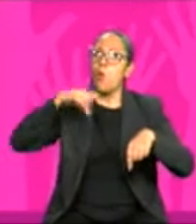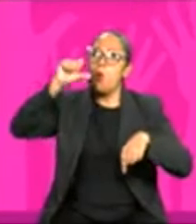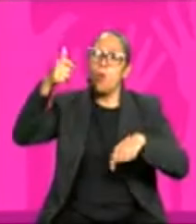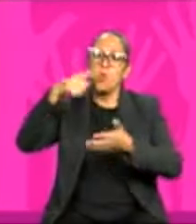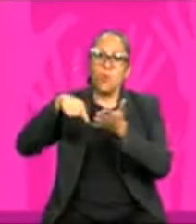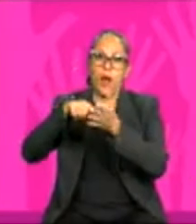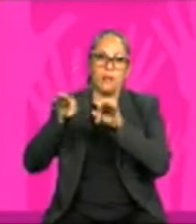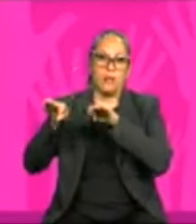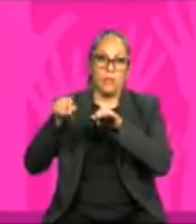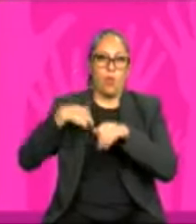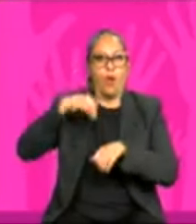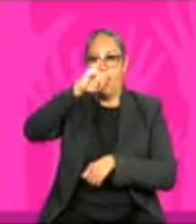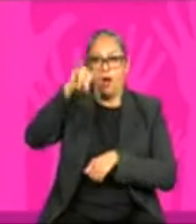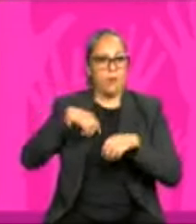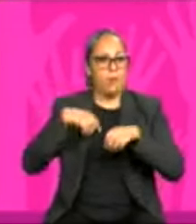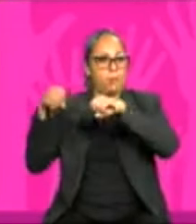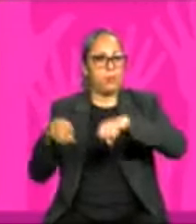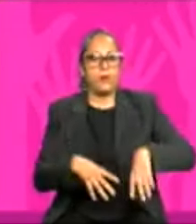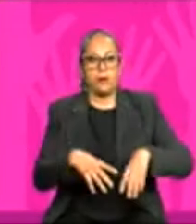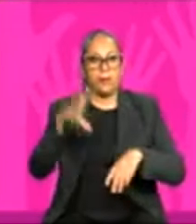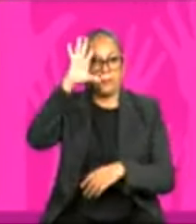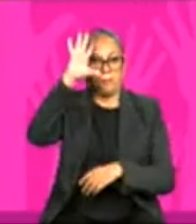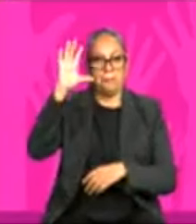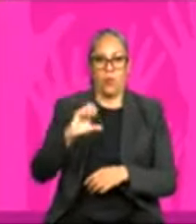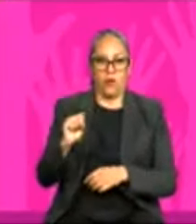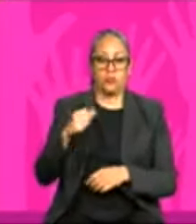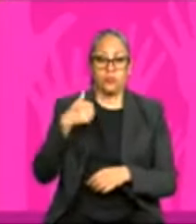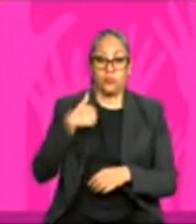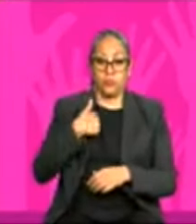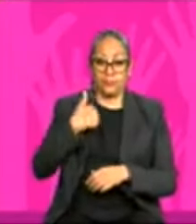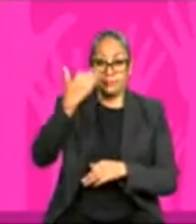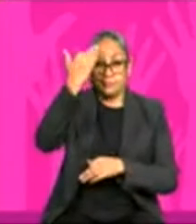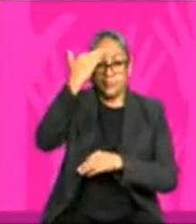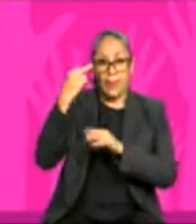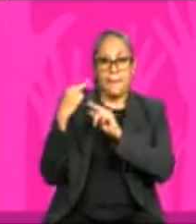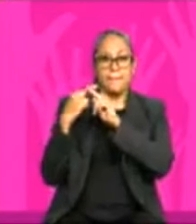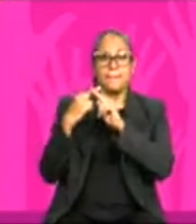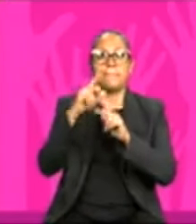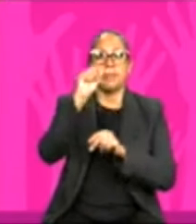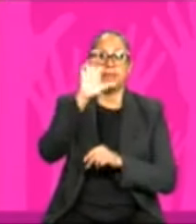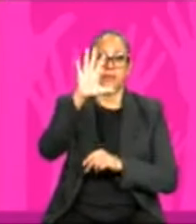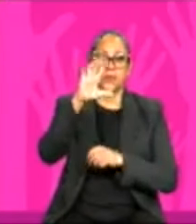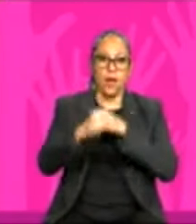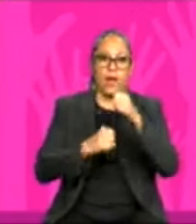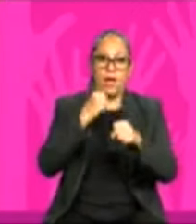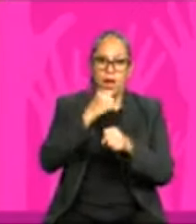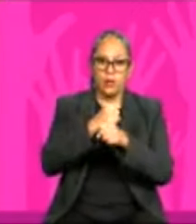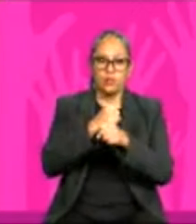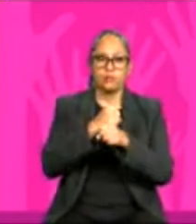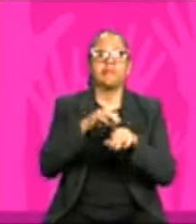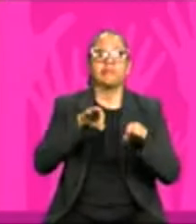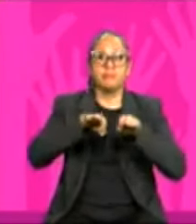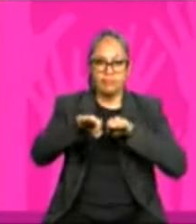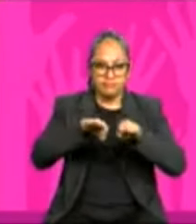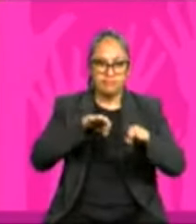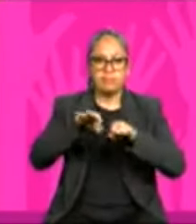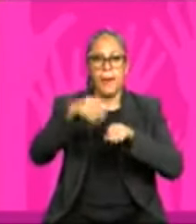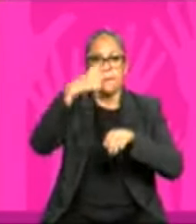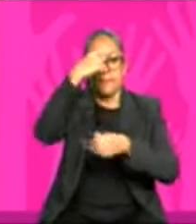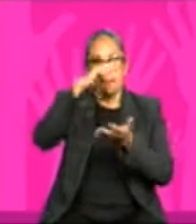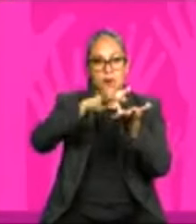he abandonado a Morelos. Llevo 25 años trabajando por mi estado desde Movimiento Ciudadano.